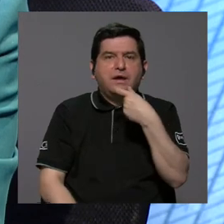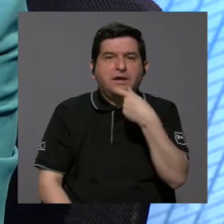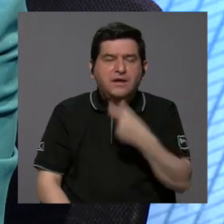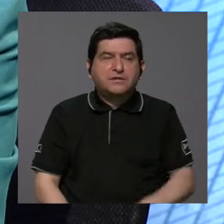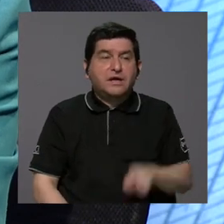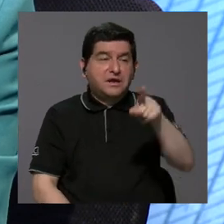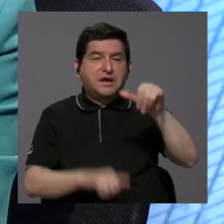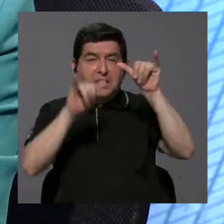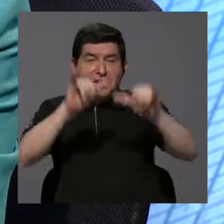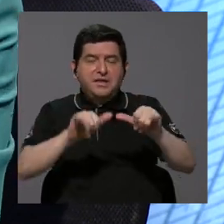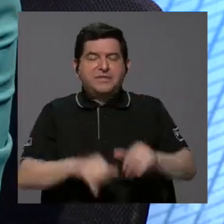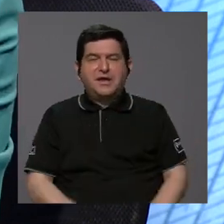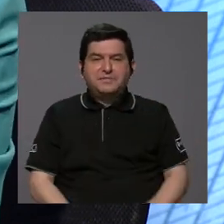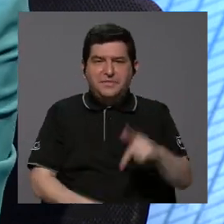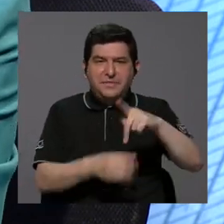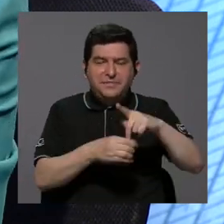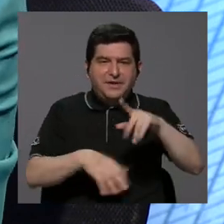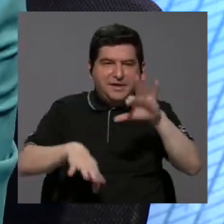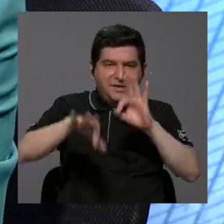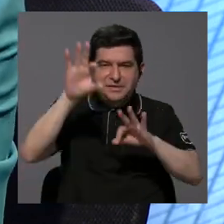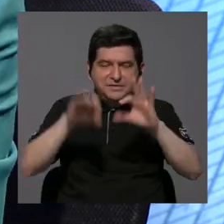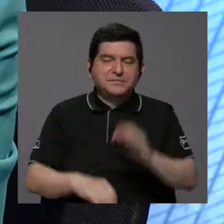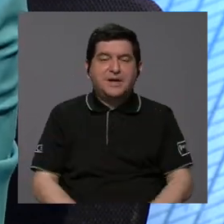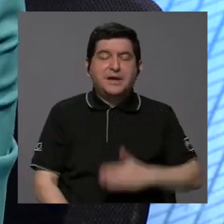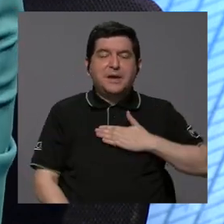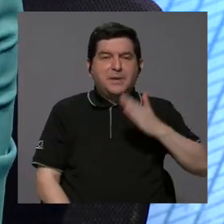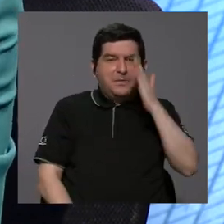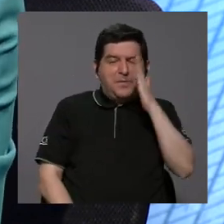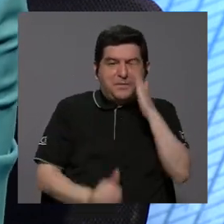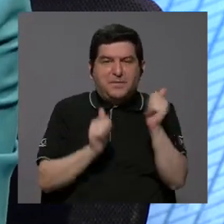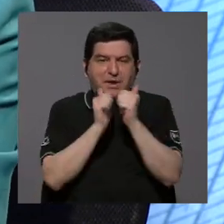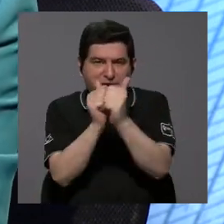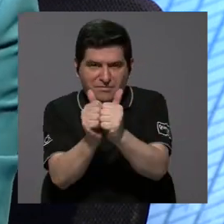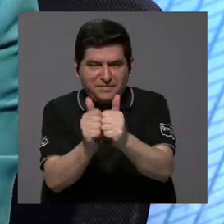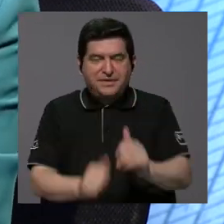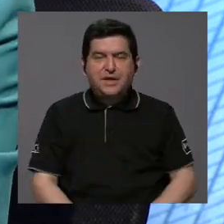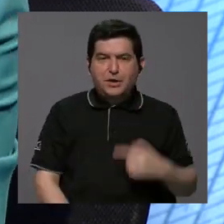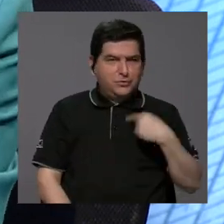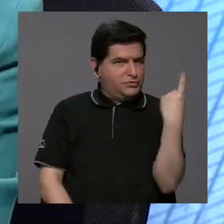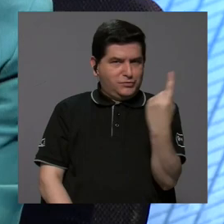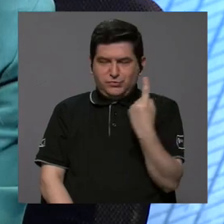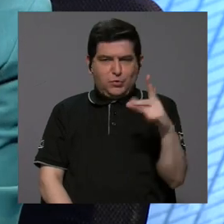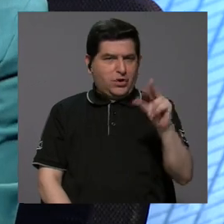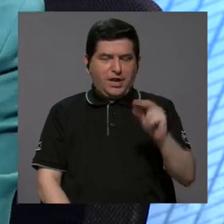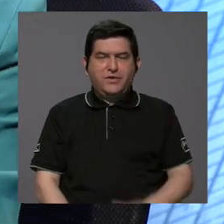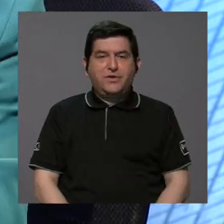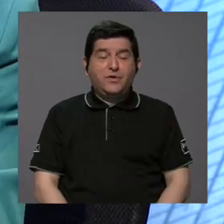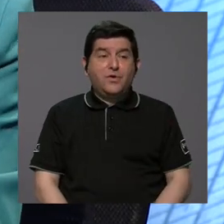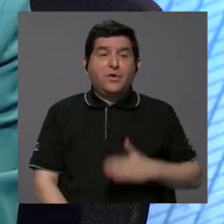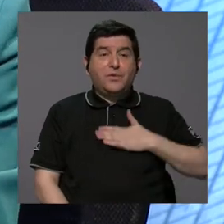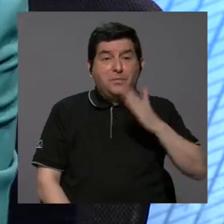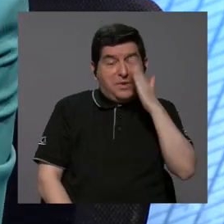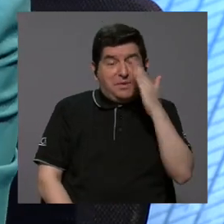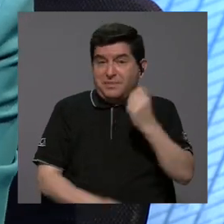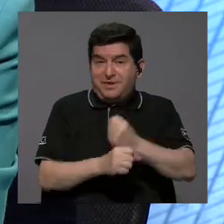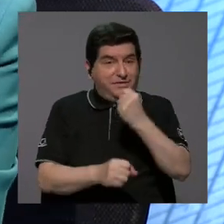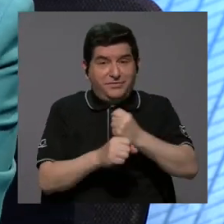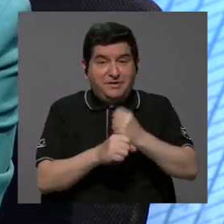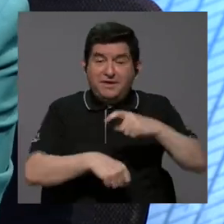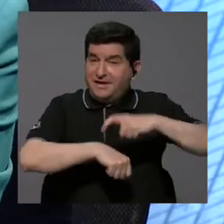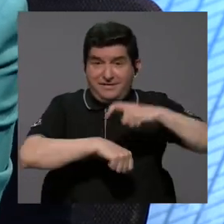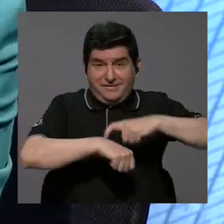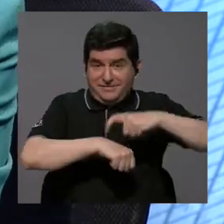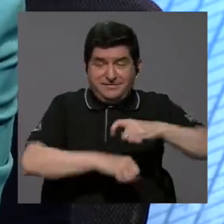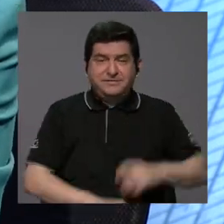Unido quedarme ahí hacer las audiciones no viajaba sola mi mamá me acompañó Entonces ella tenía que dejar de trabajar durante el tiempo que yo iba o